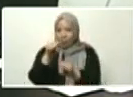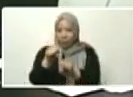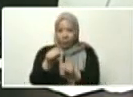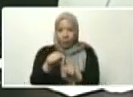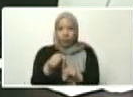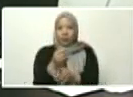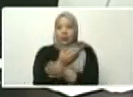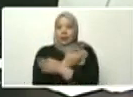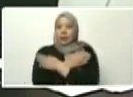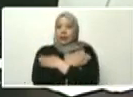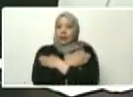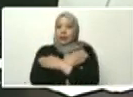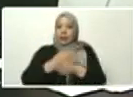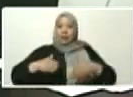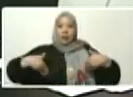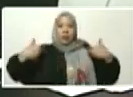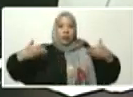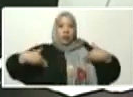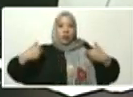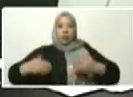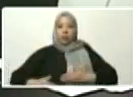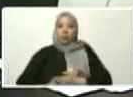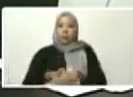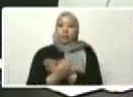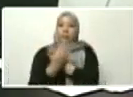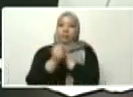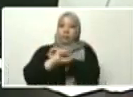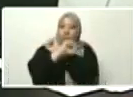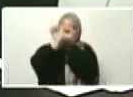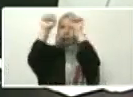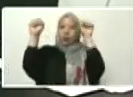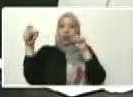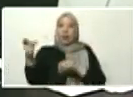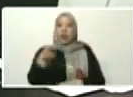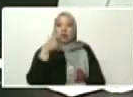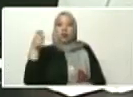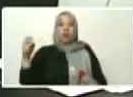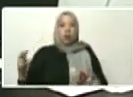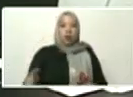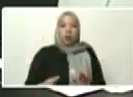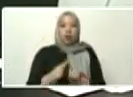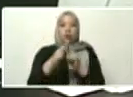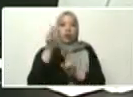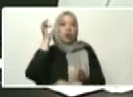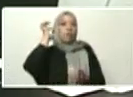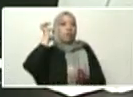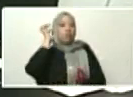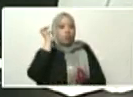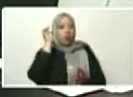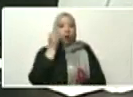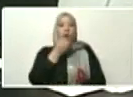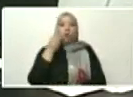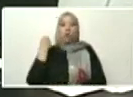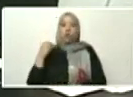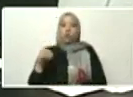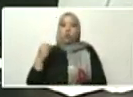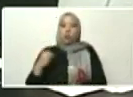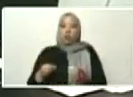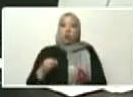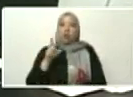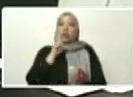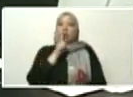llenó de felicidad al amanecer, al rescatar sana y salva a la joven